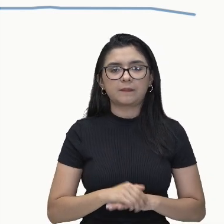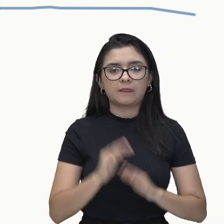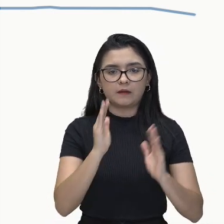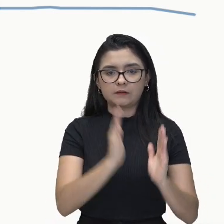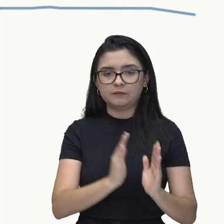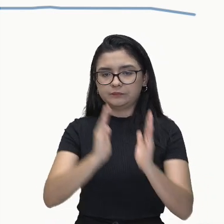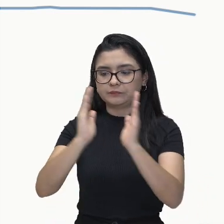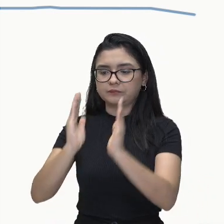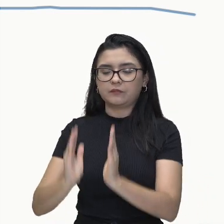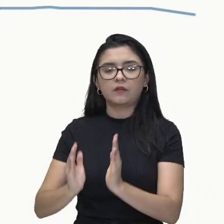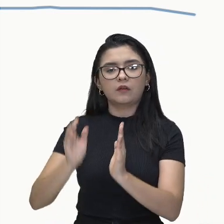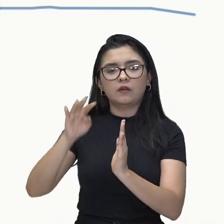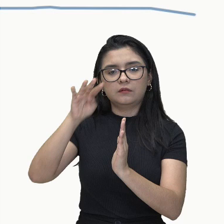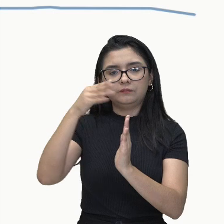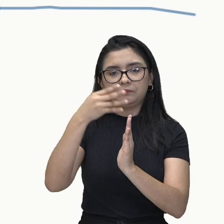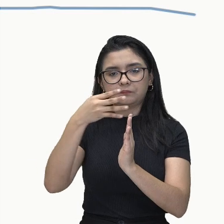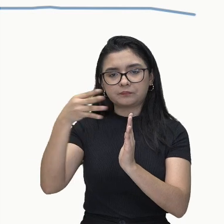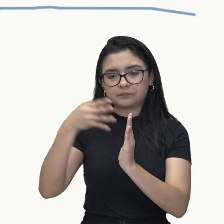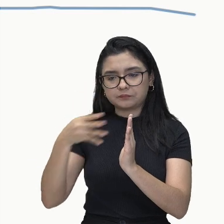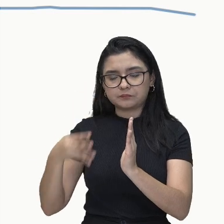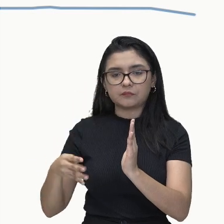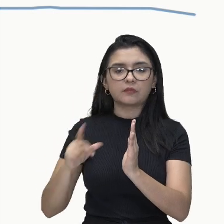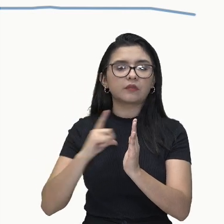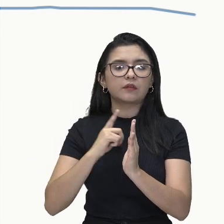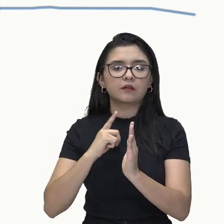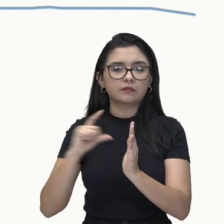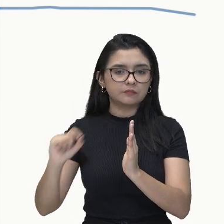taa la terca colum